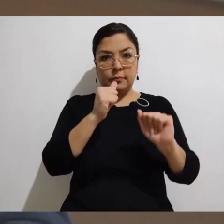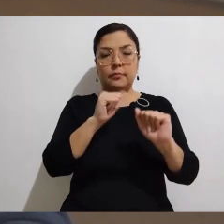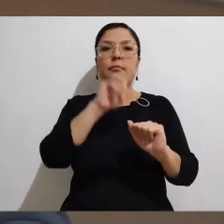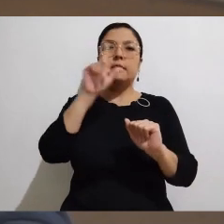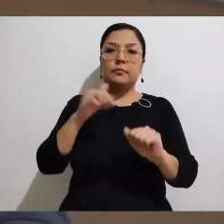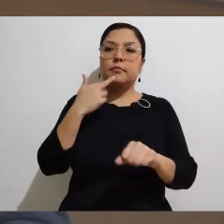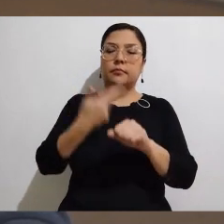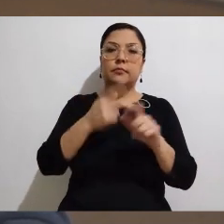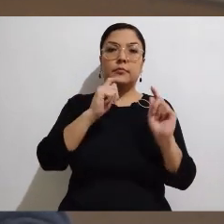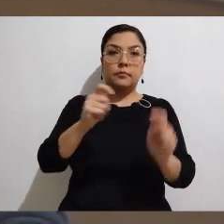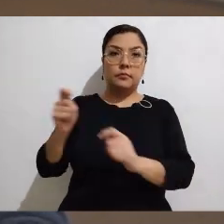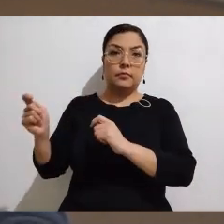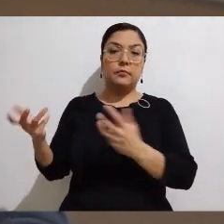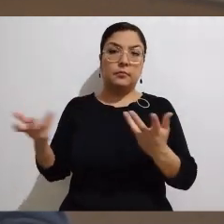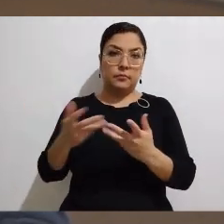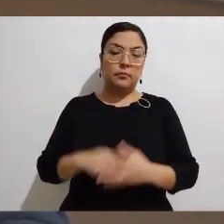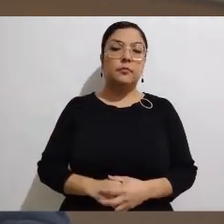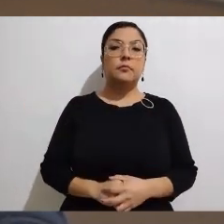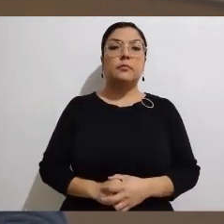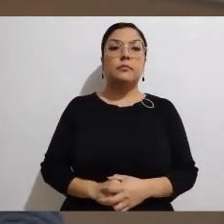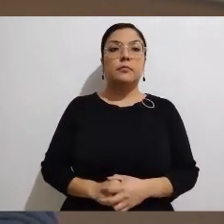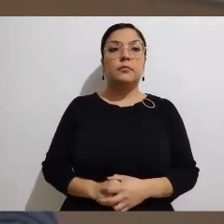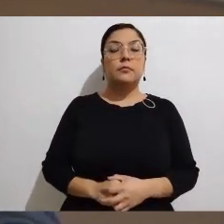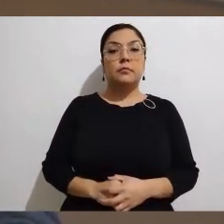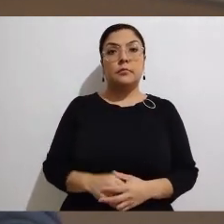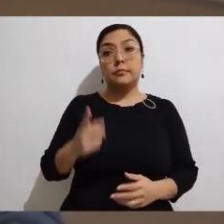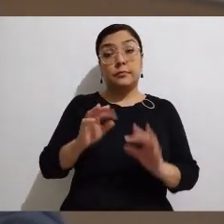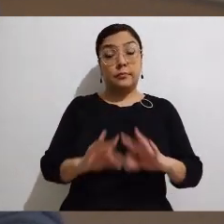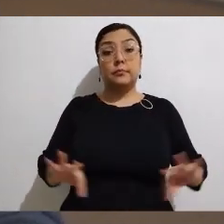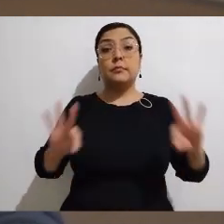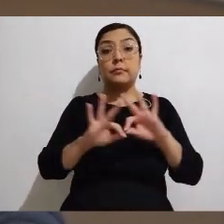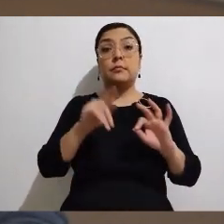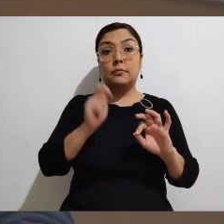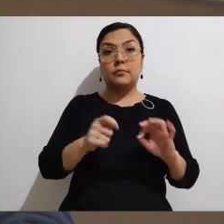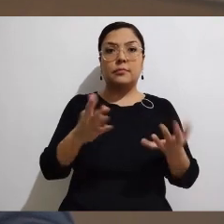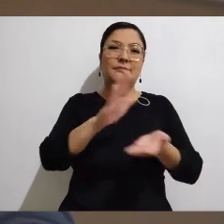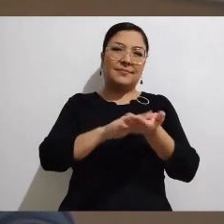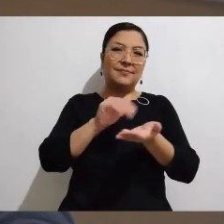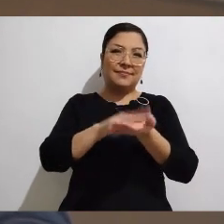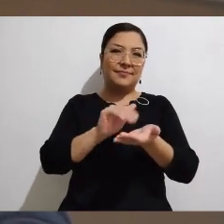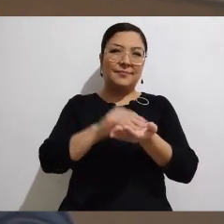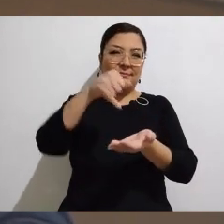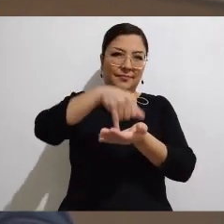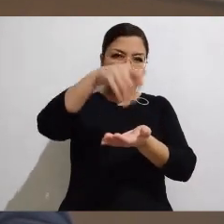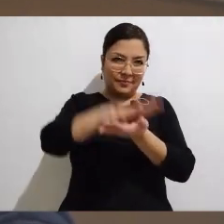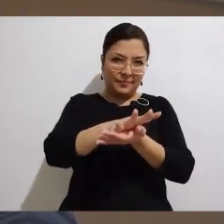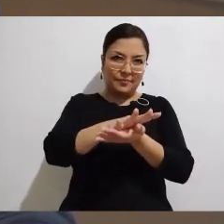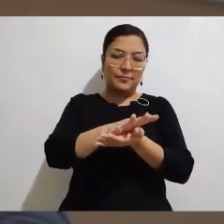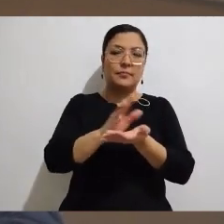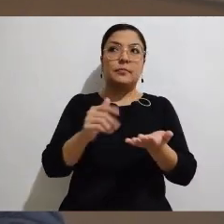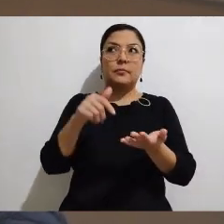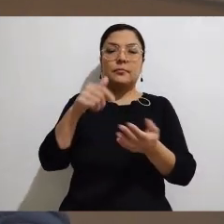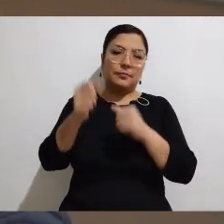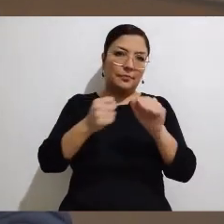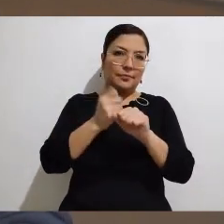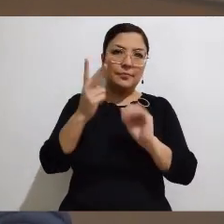del instituto. Por ejemplo, las más importantes, tú sabes, tenemos que mandar a hacer documentación electoral durante este año, o durante el próximo año,